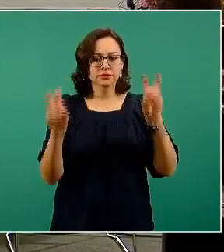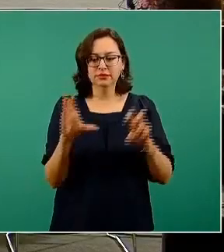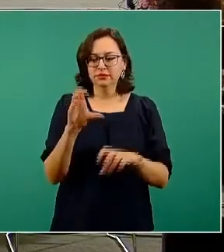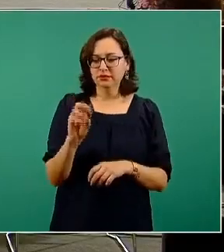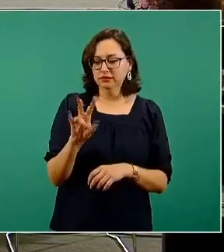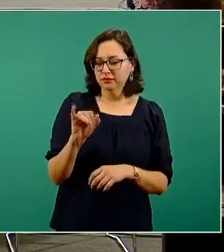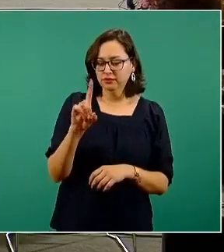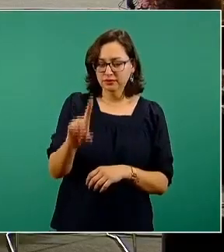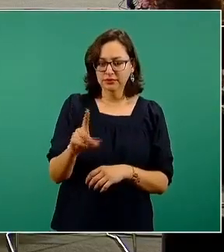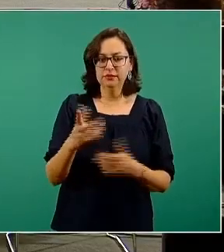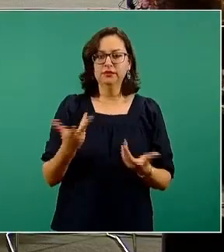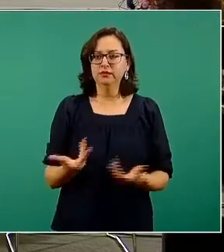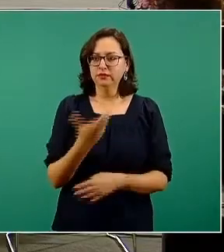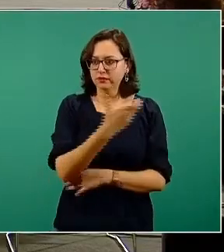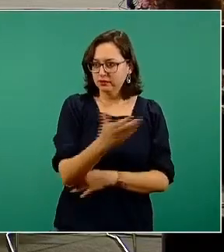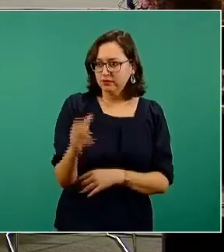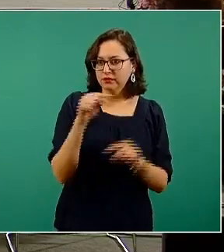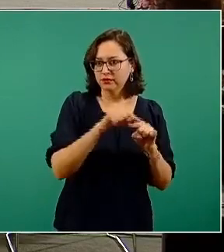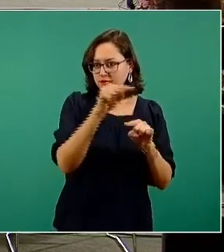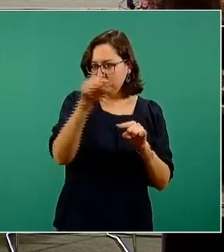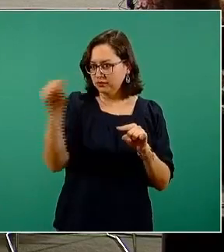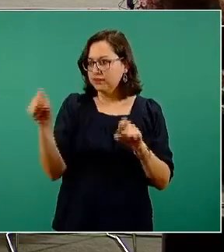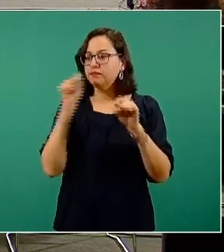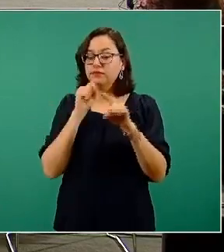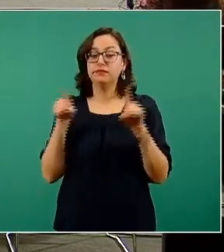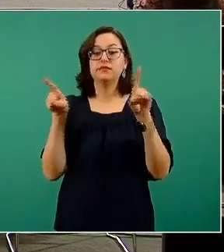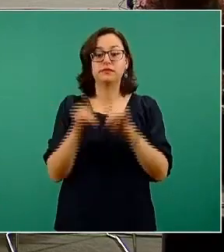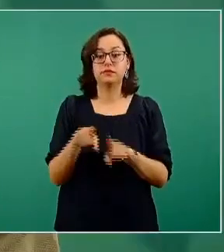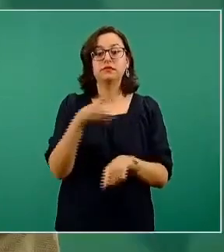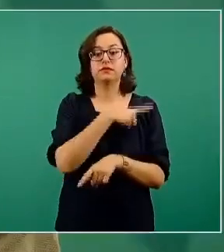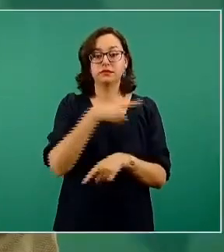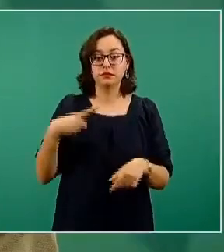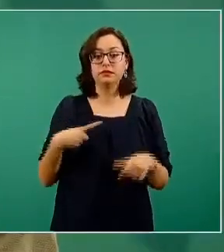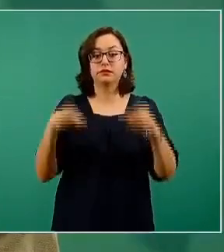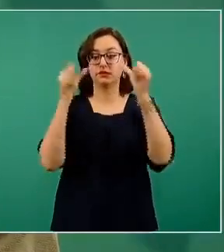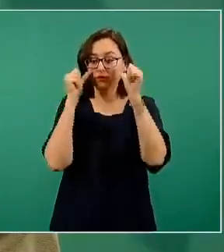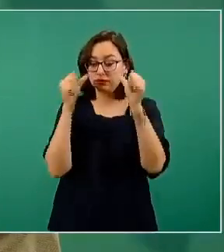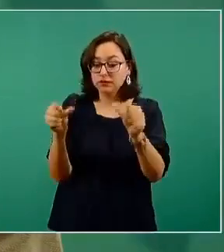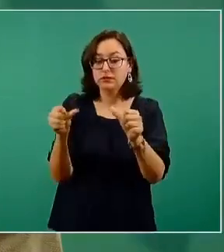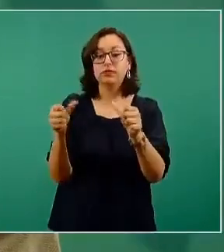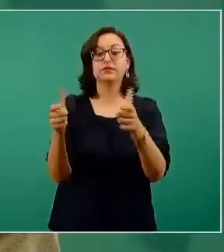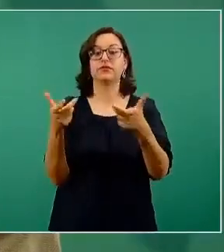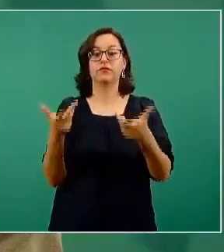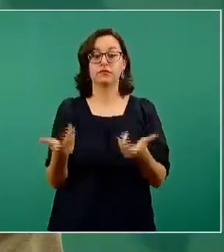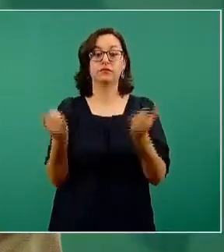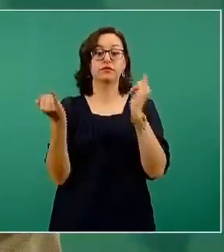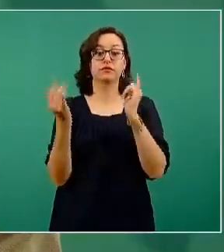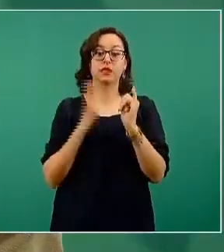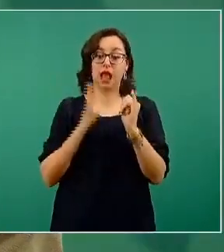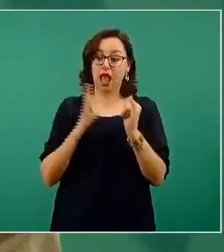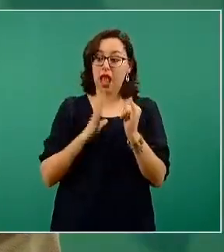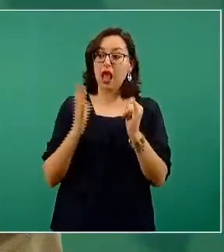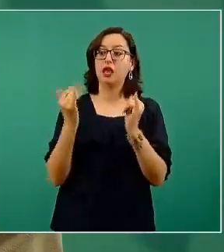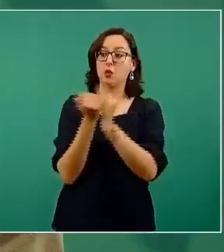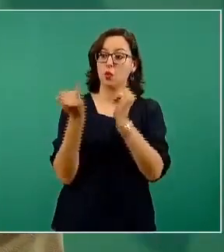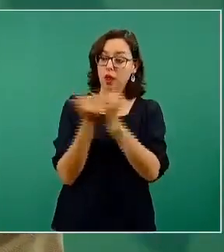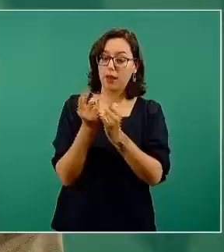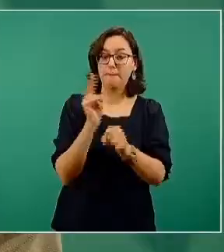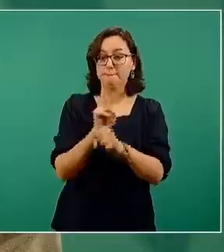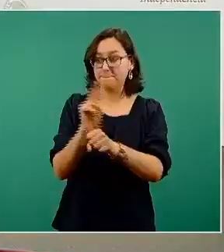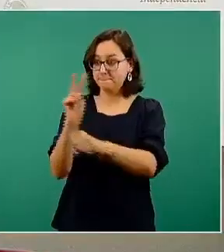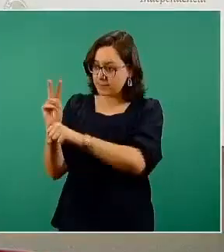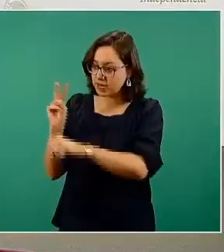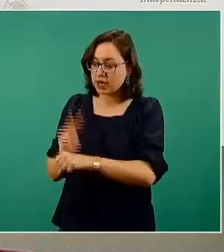especialmente en comunidades rurales. También tenemos, y lo hemos presentado en ocasiones, tenemos el sistema de vigilancia en las comunidades rurales es más